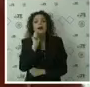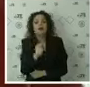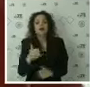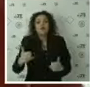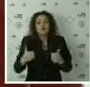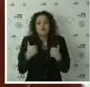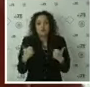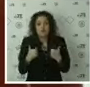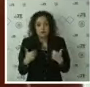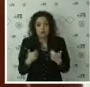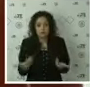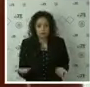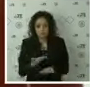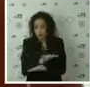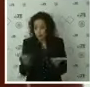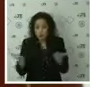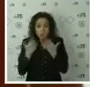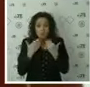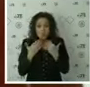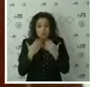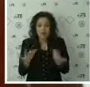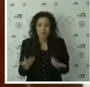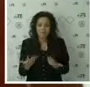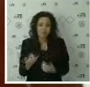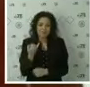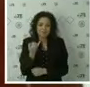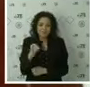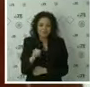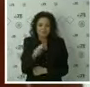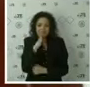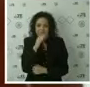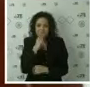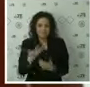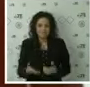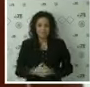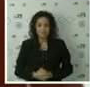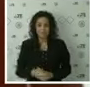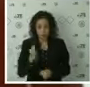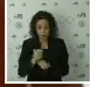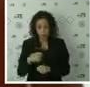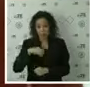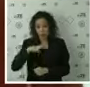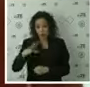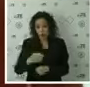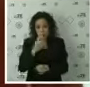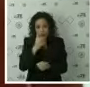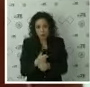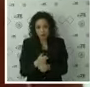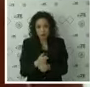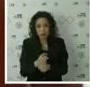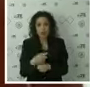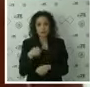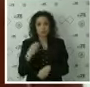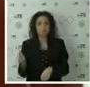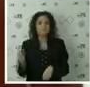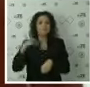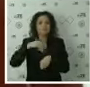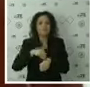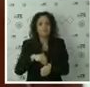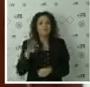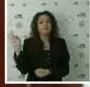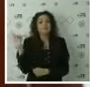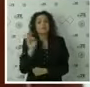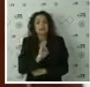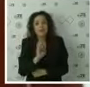sin ustedes, son un absurdo. Yo hoy que tengo alguna posibilidad de establecer alguna hipótesis o algún